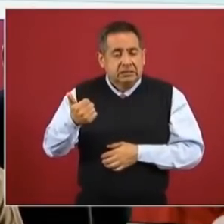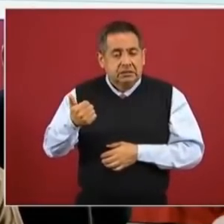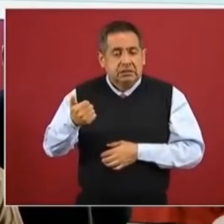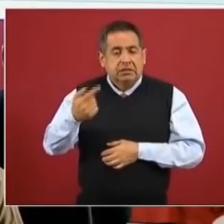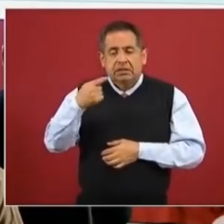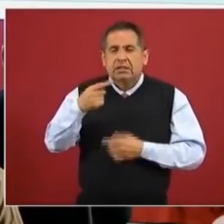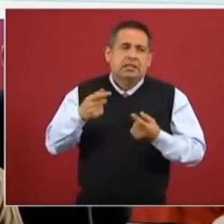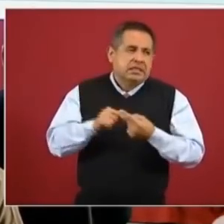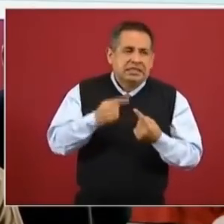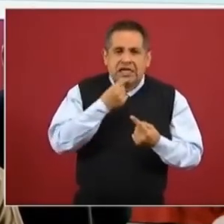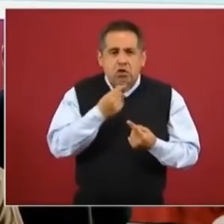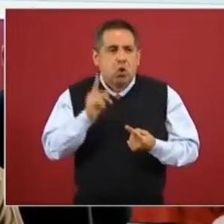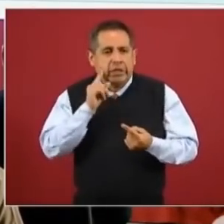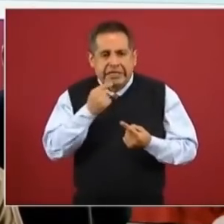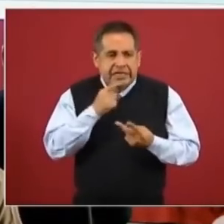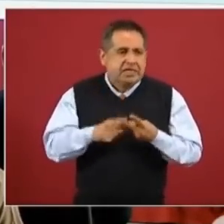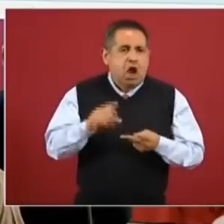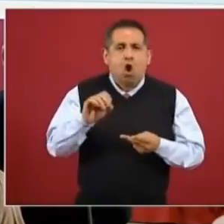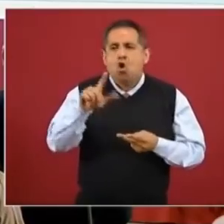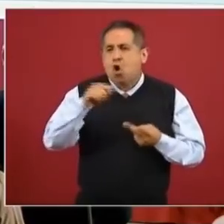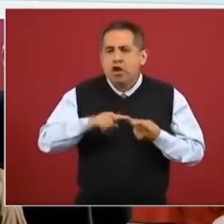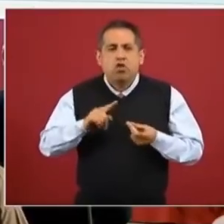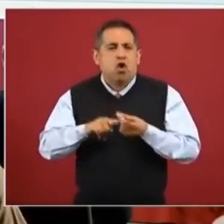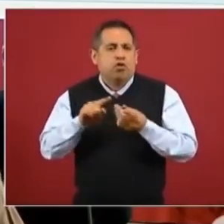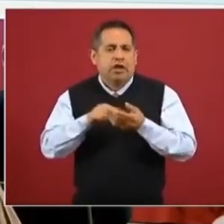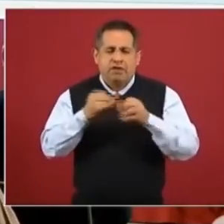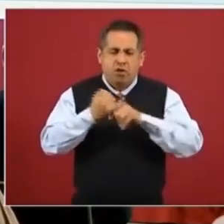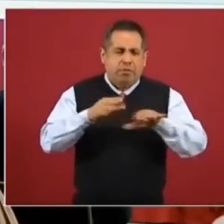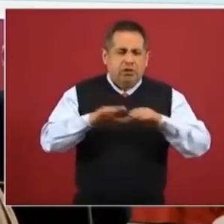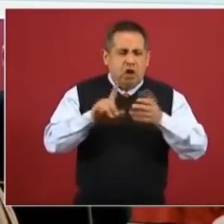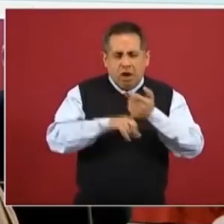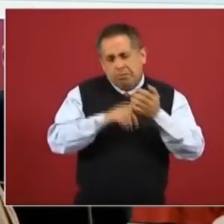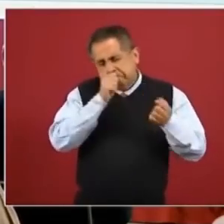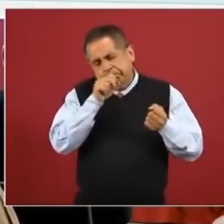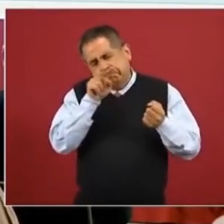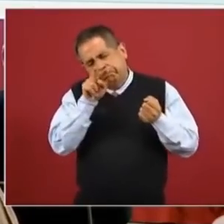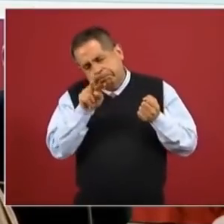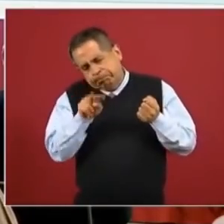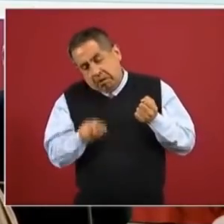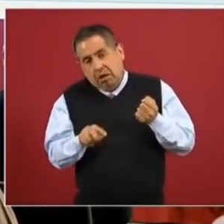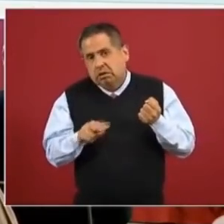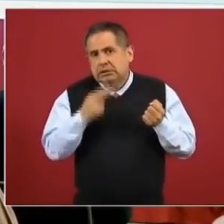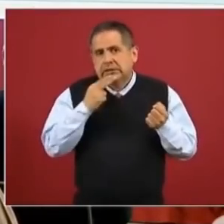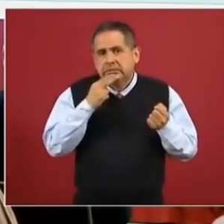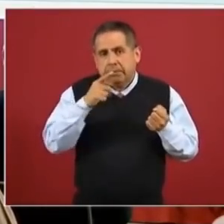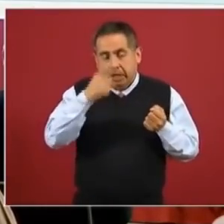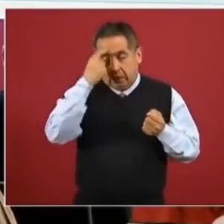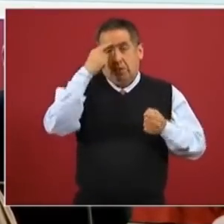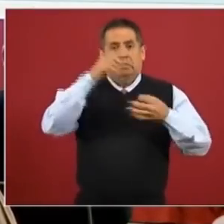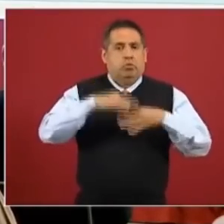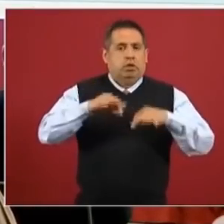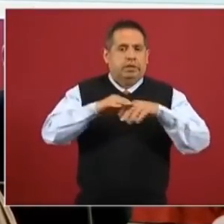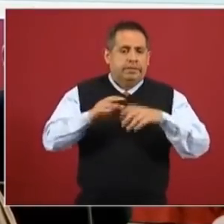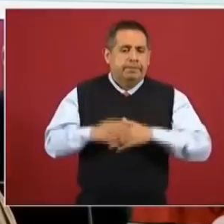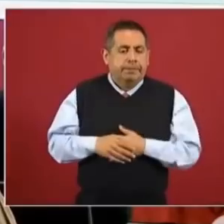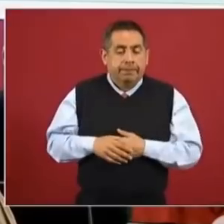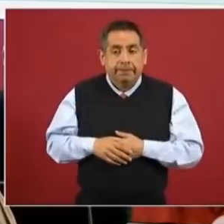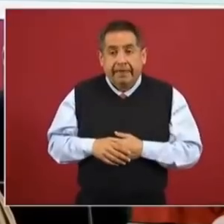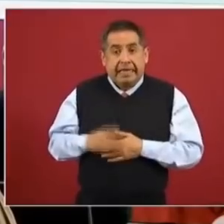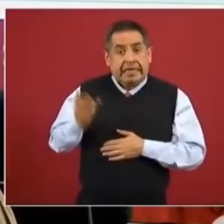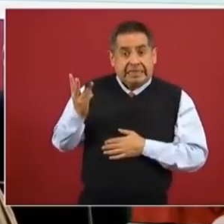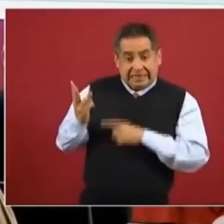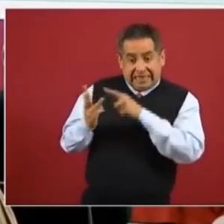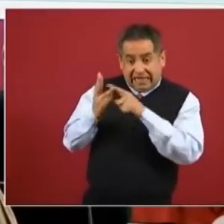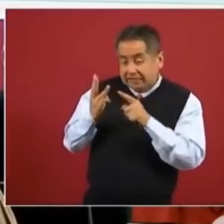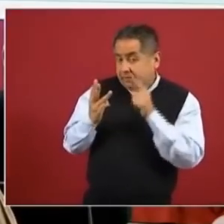sexo, viene la edad, viene la colonia, etcétera, y hay alguna información que seguramente para ustedes es de relevancia. 3 de estos